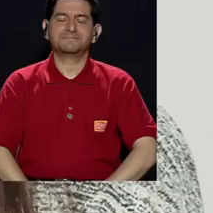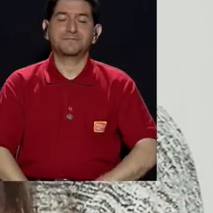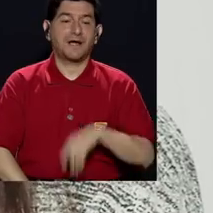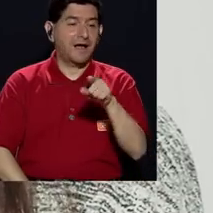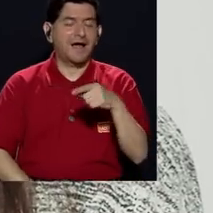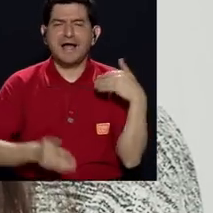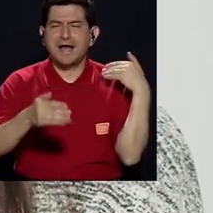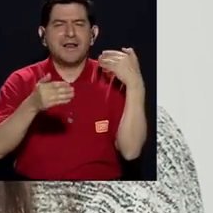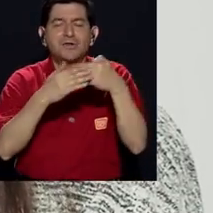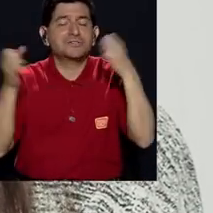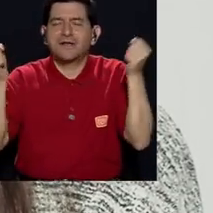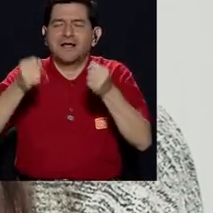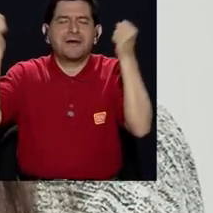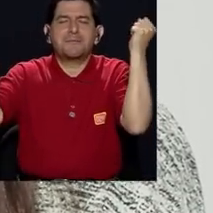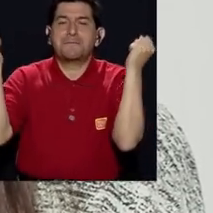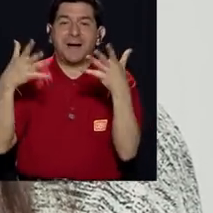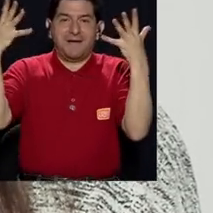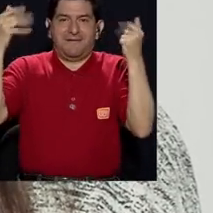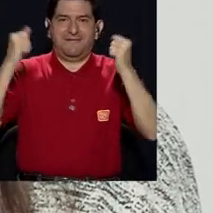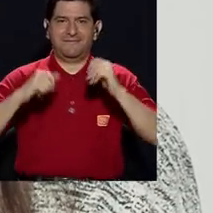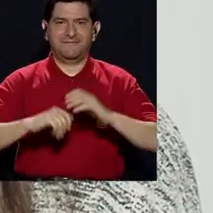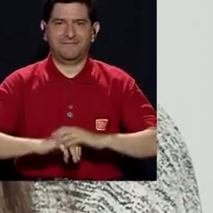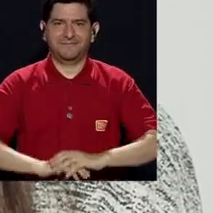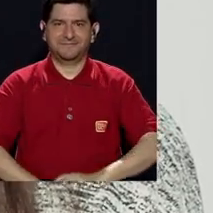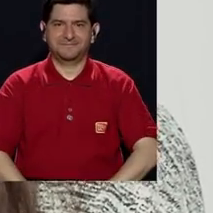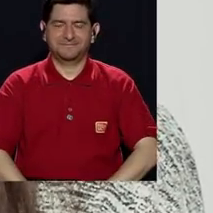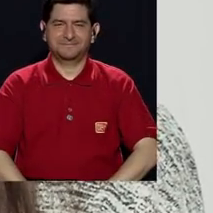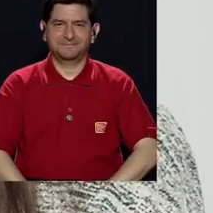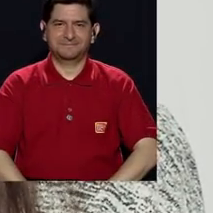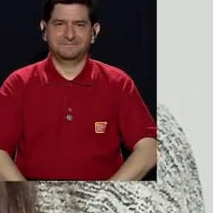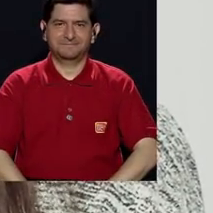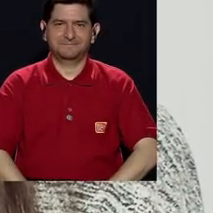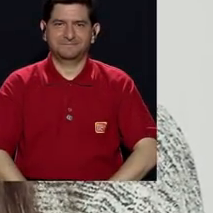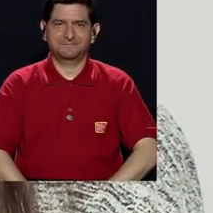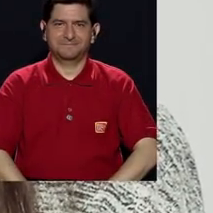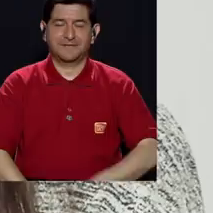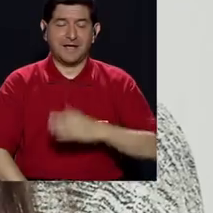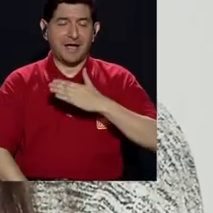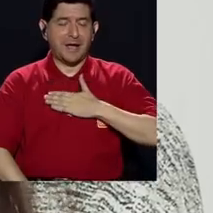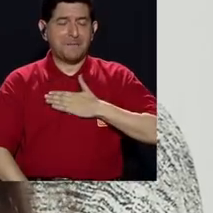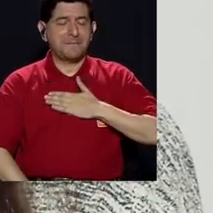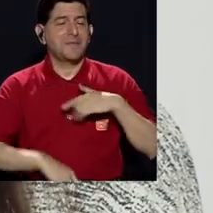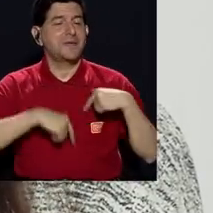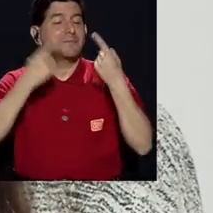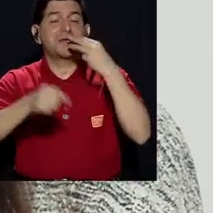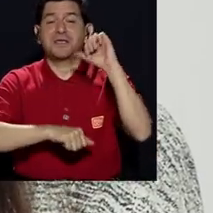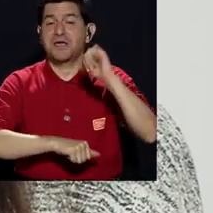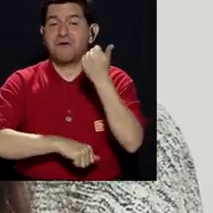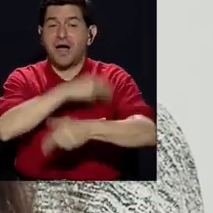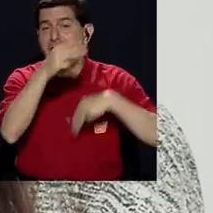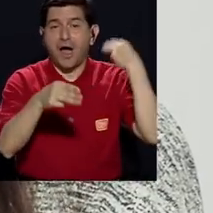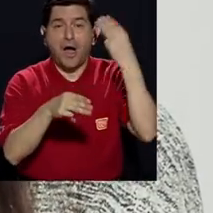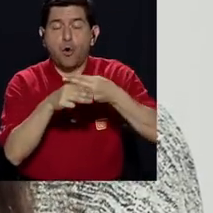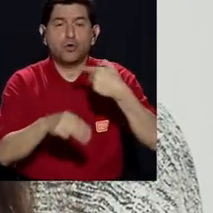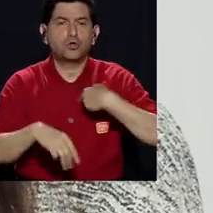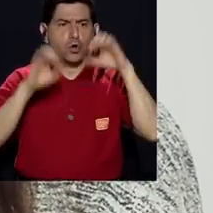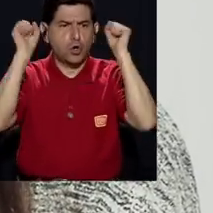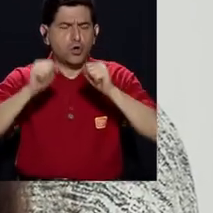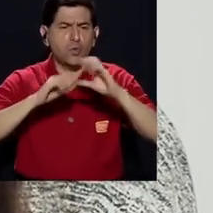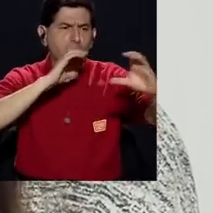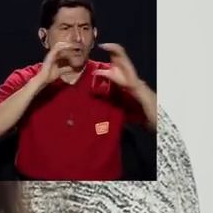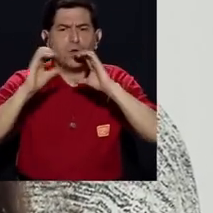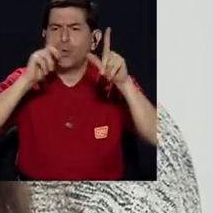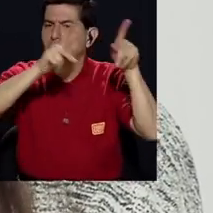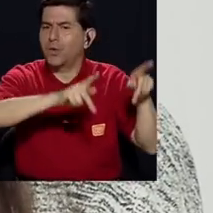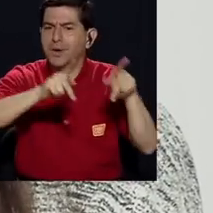el don más cercano a la magia entonces como me transporto a otro mundo y puedo yo